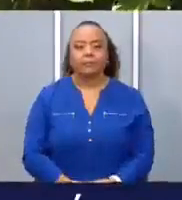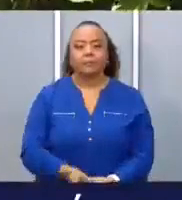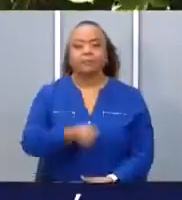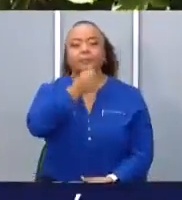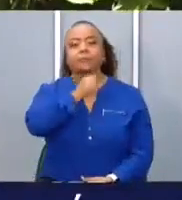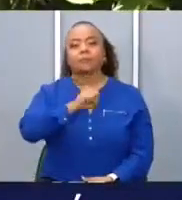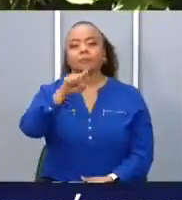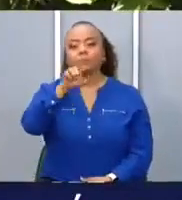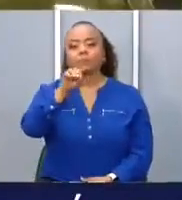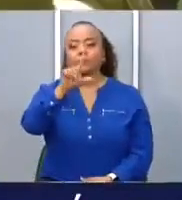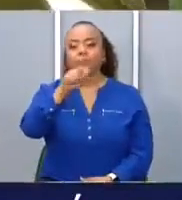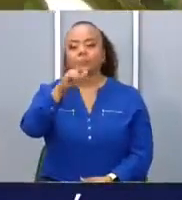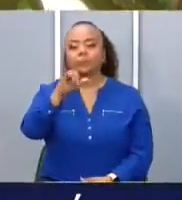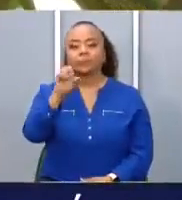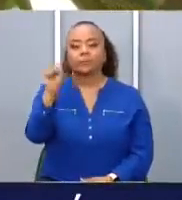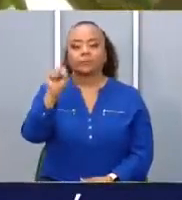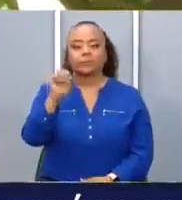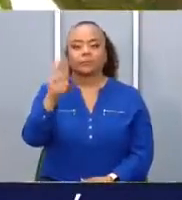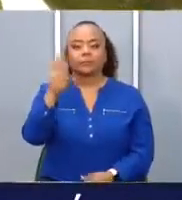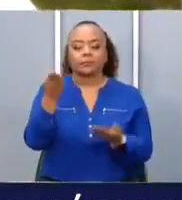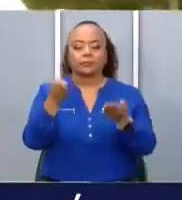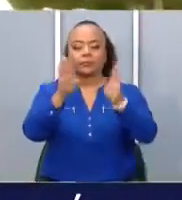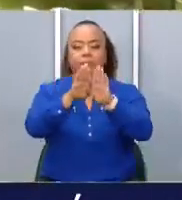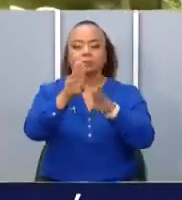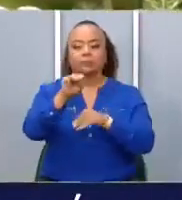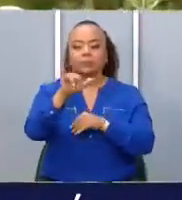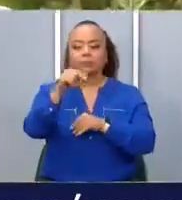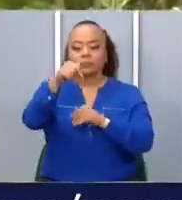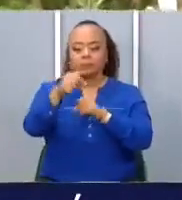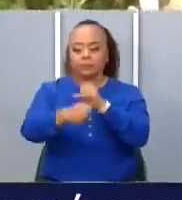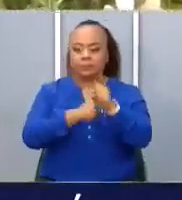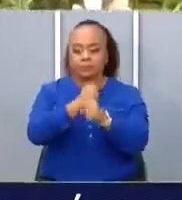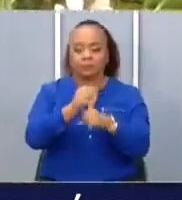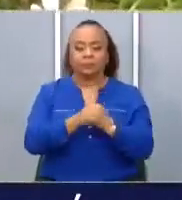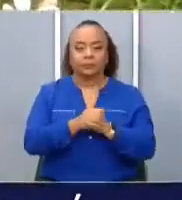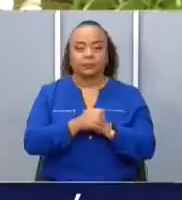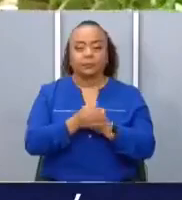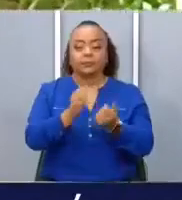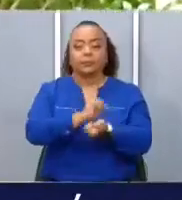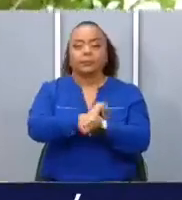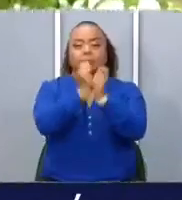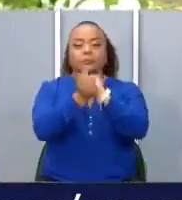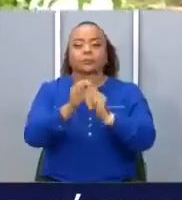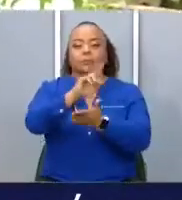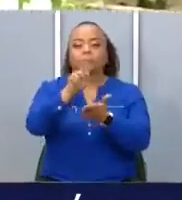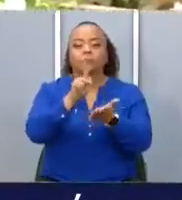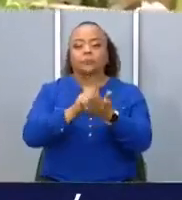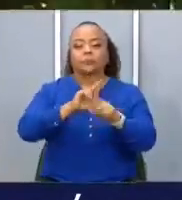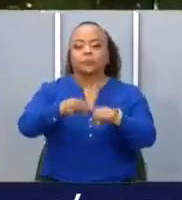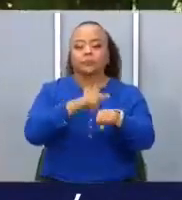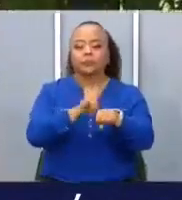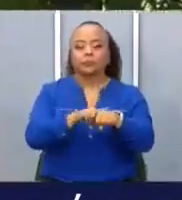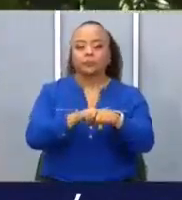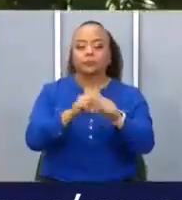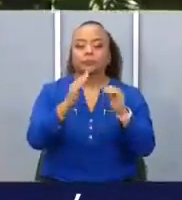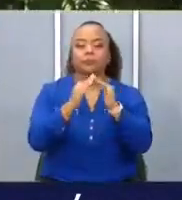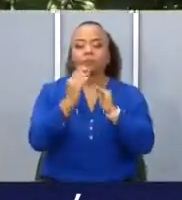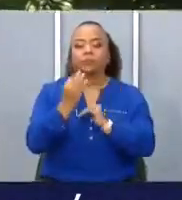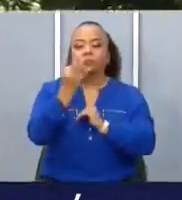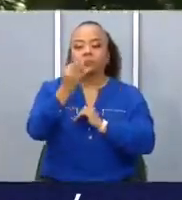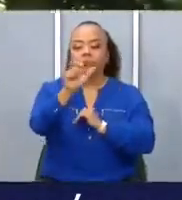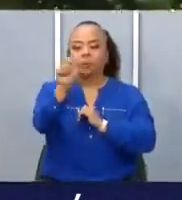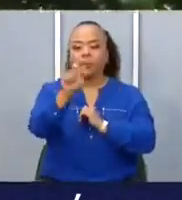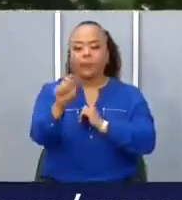el Antiguo zoológico Simón Bolívar que cerró sus puertas en mayo de este año pasaría a convertirse en un parque natural urbano en los